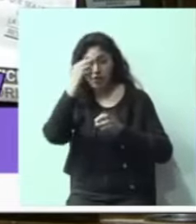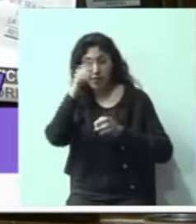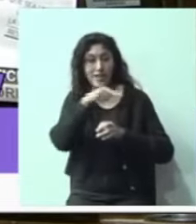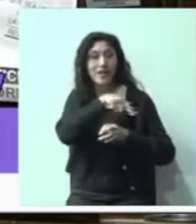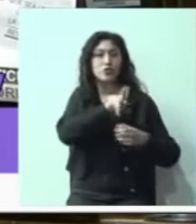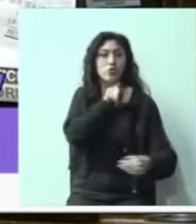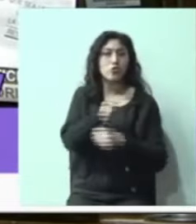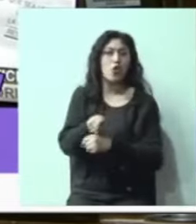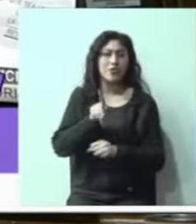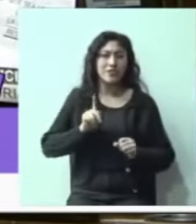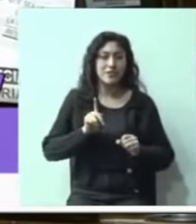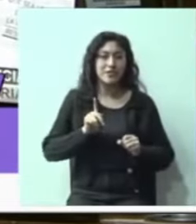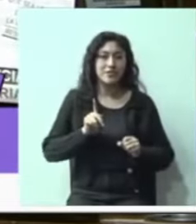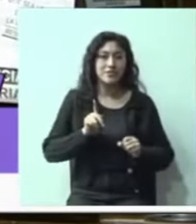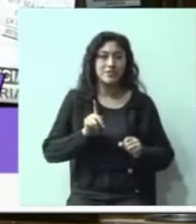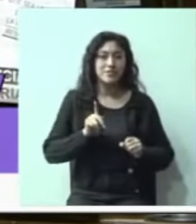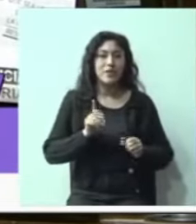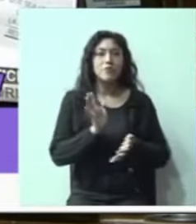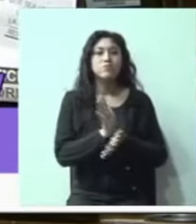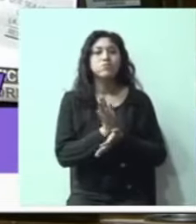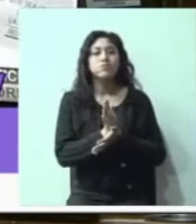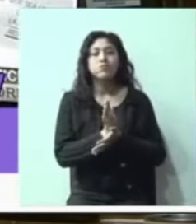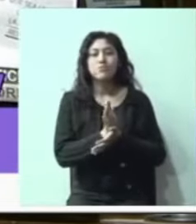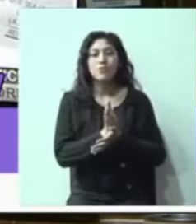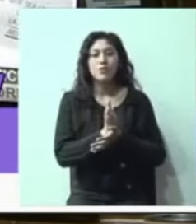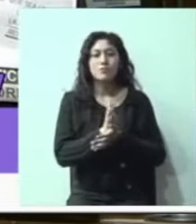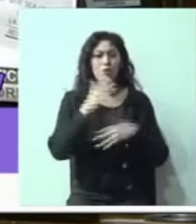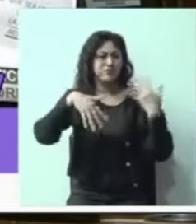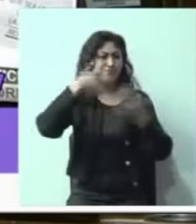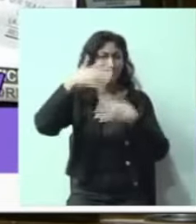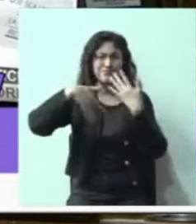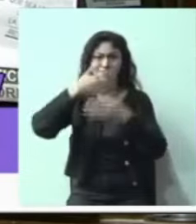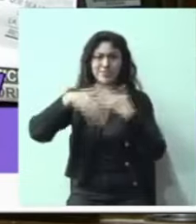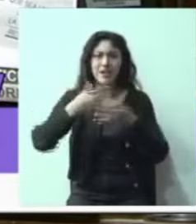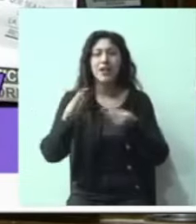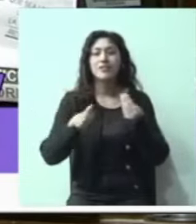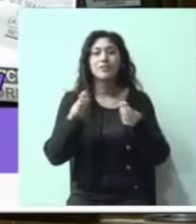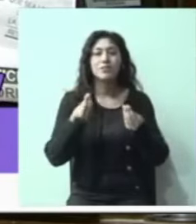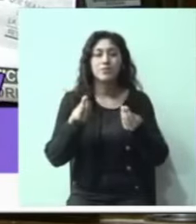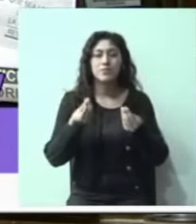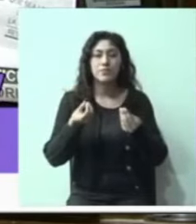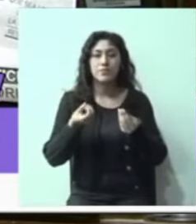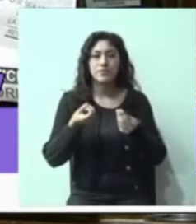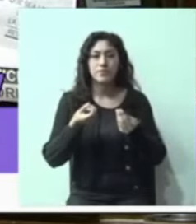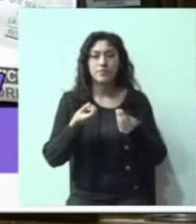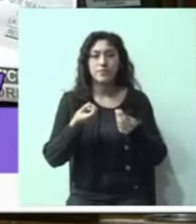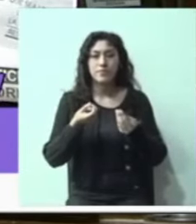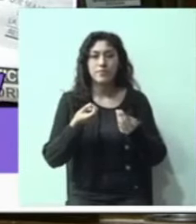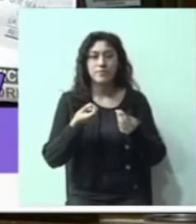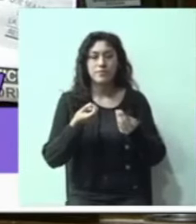proponer lo que se llaman diagonales. Nos quieren confundir con la geometría. ¿Cuál sería la diagonal? La diagonal